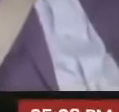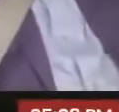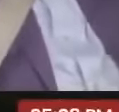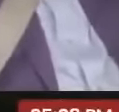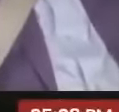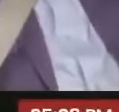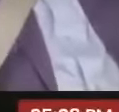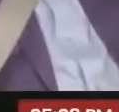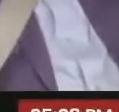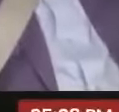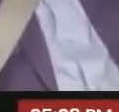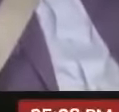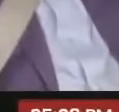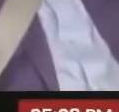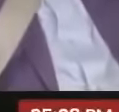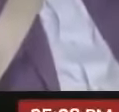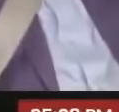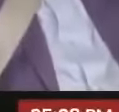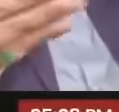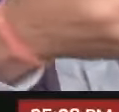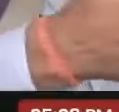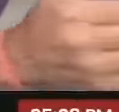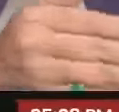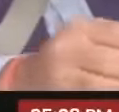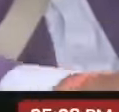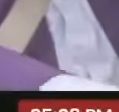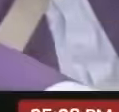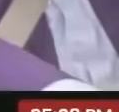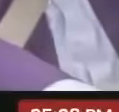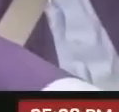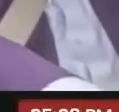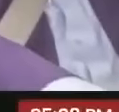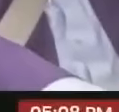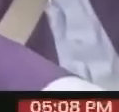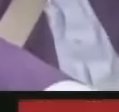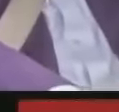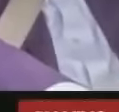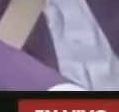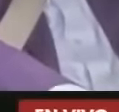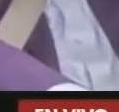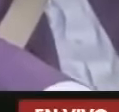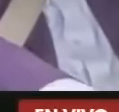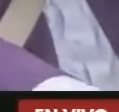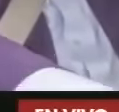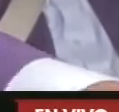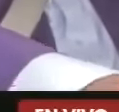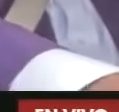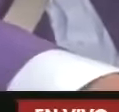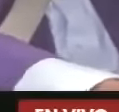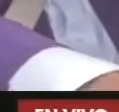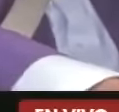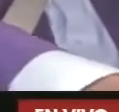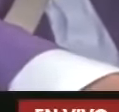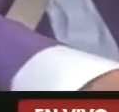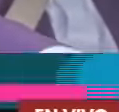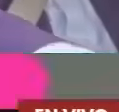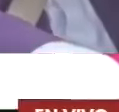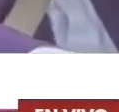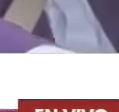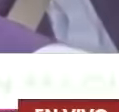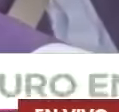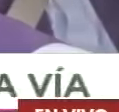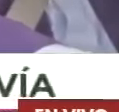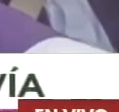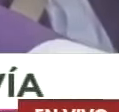sangre tachirense. Moros, rubio, capacho. Y yo sé, GUI, que te apasiona